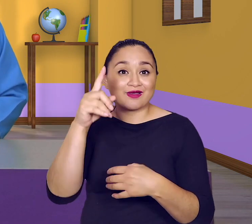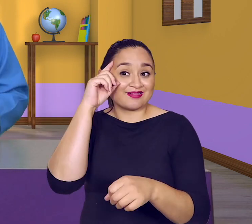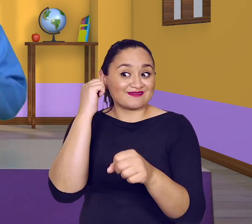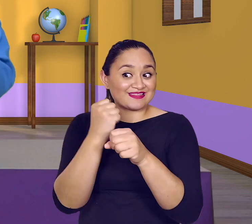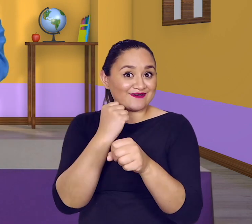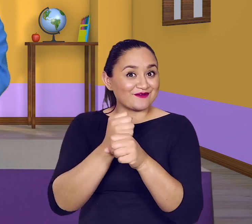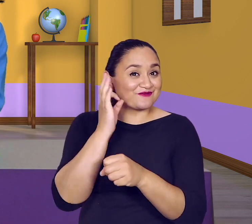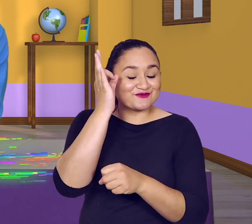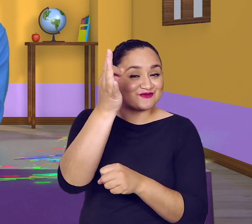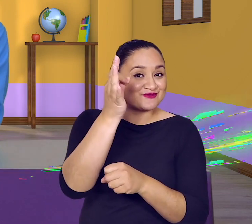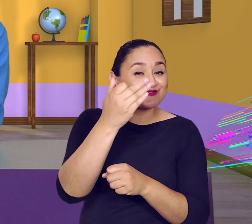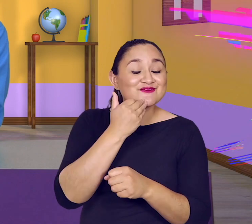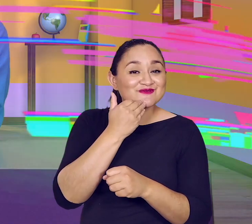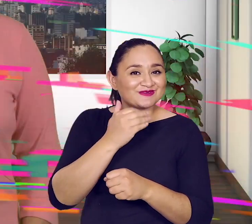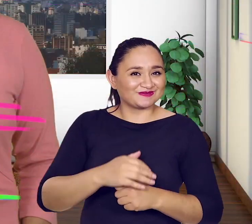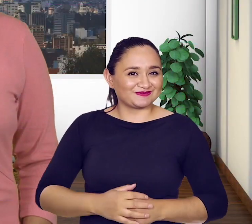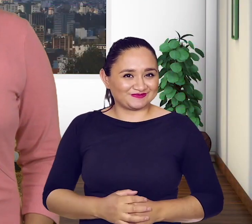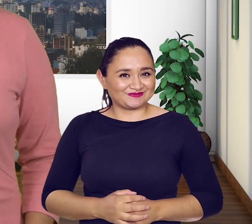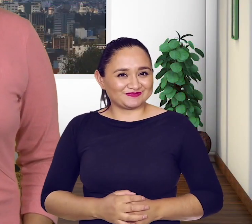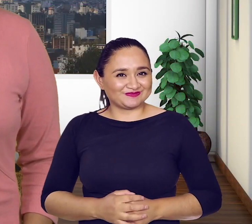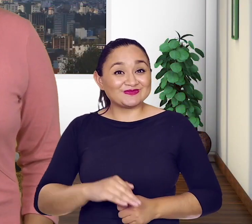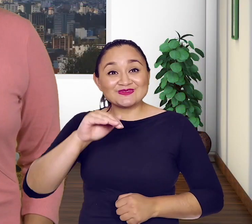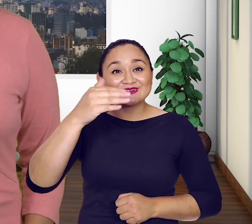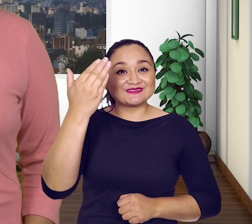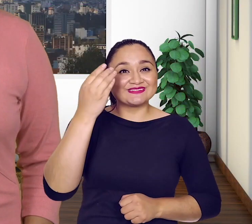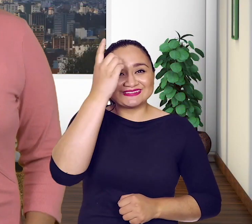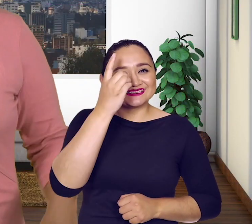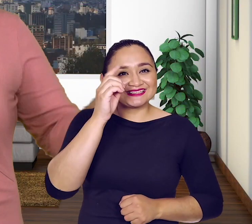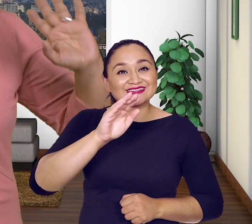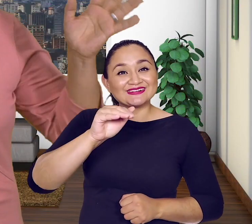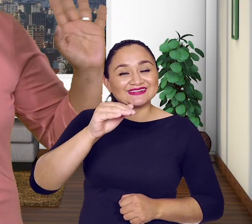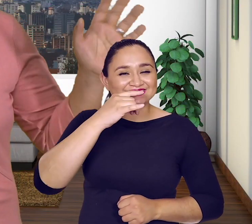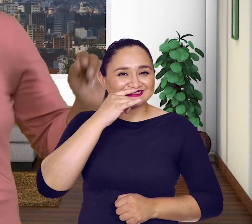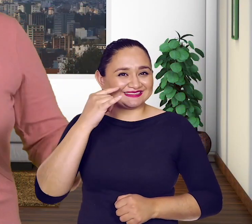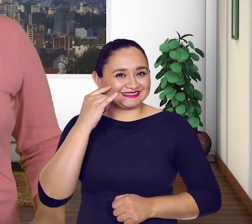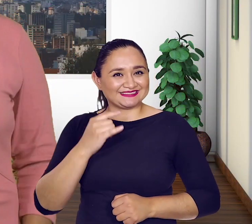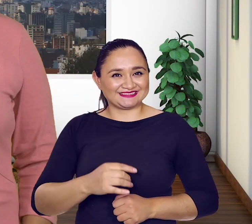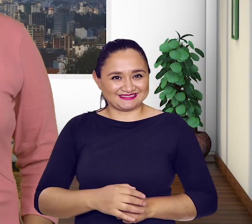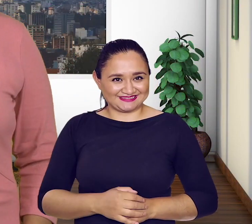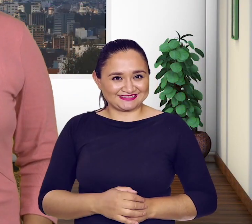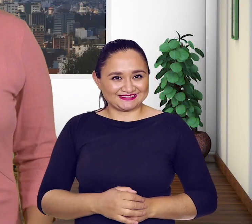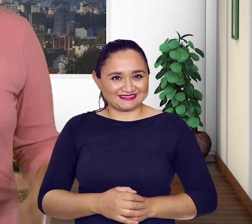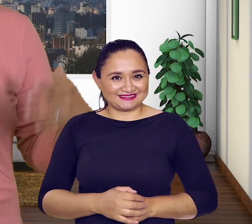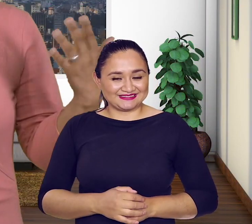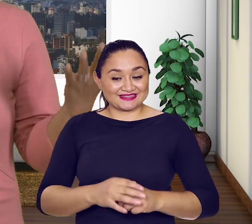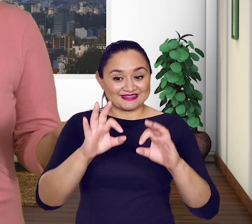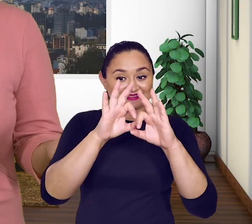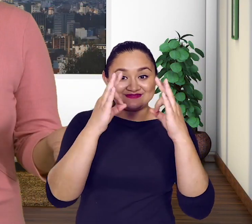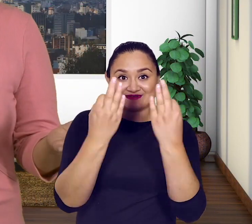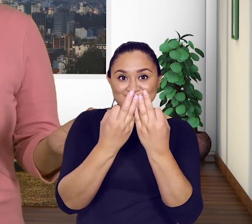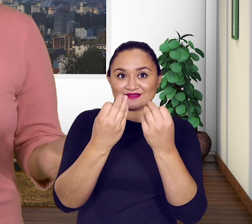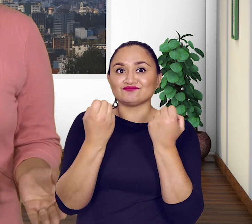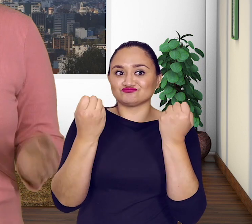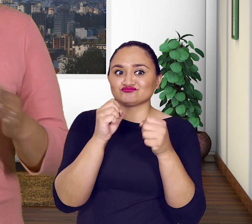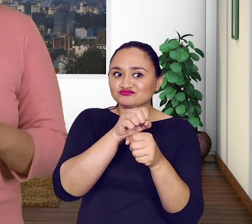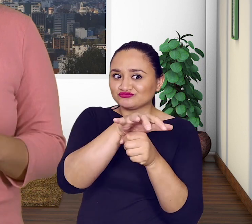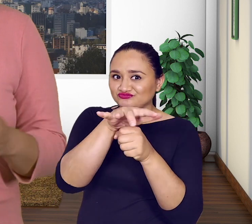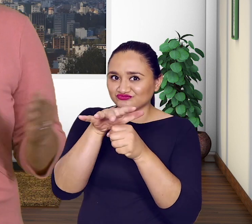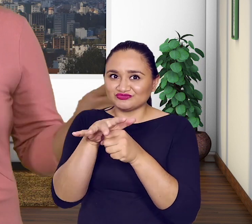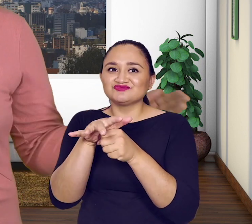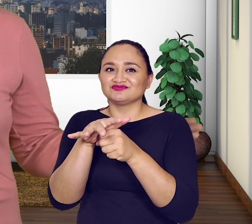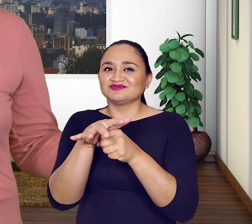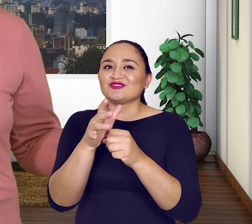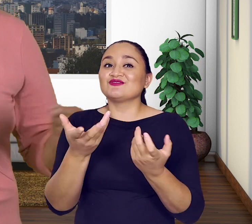gusta veamos hola profe diana hola chicas y chicos las familias influyen de manera directa